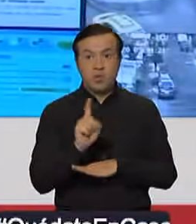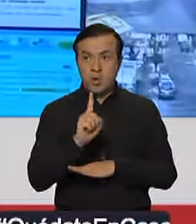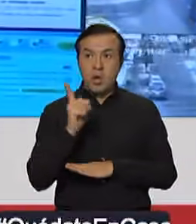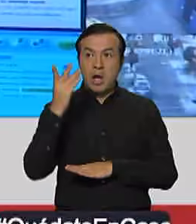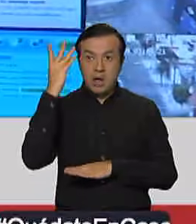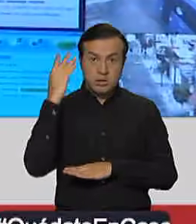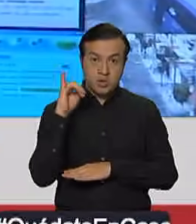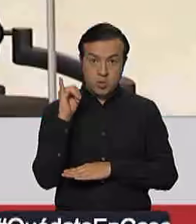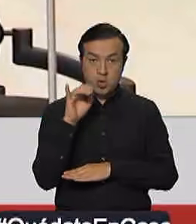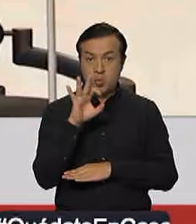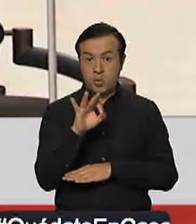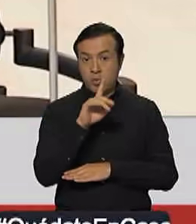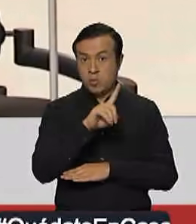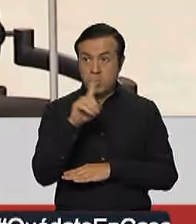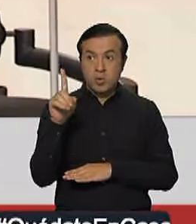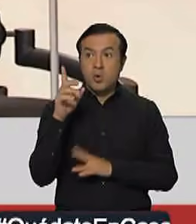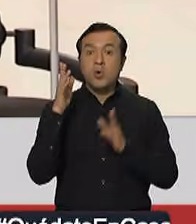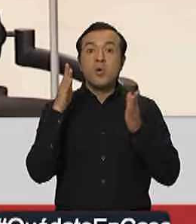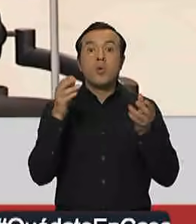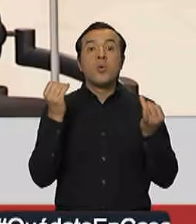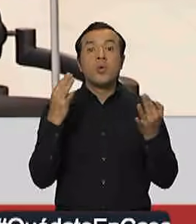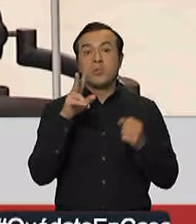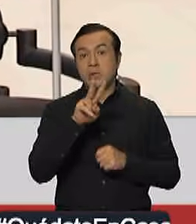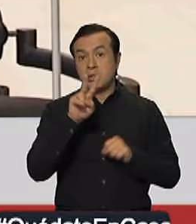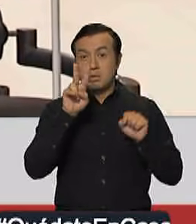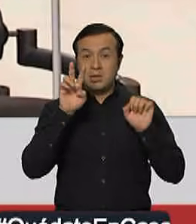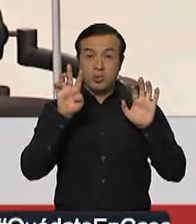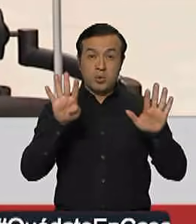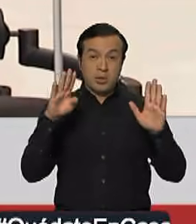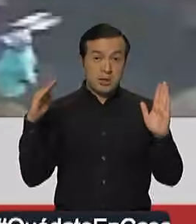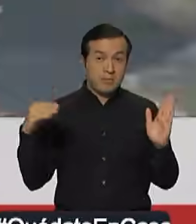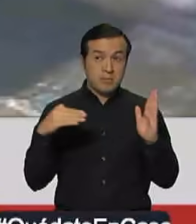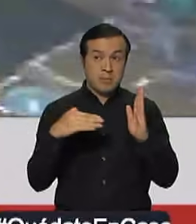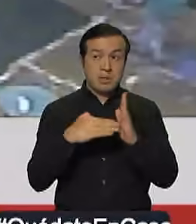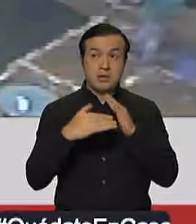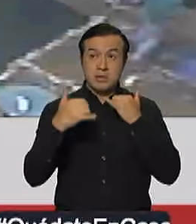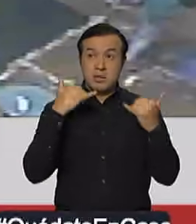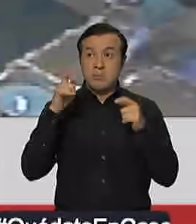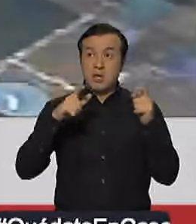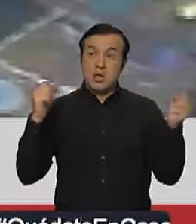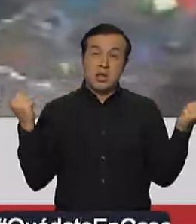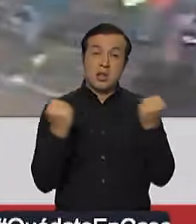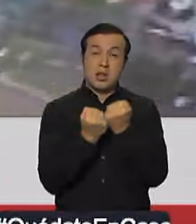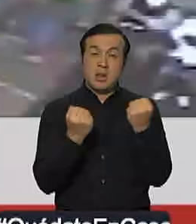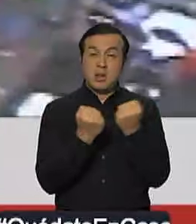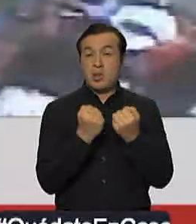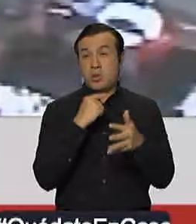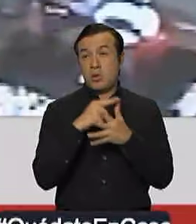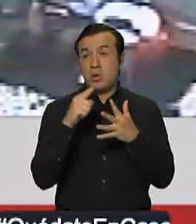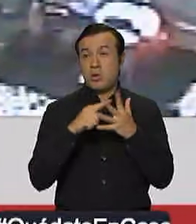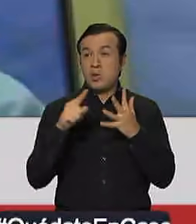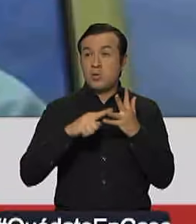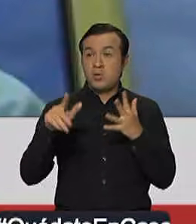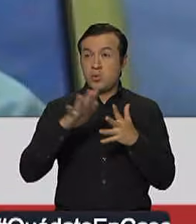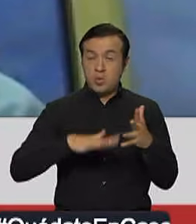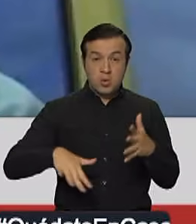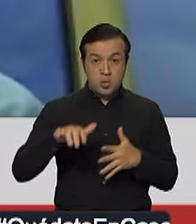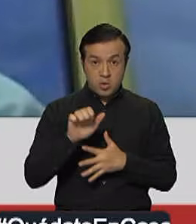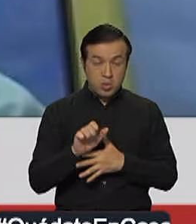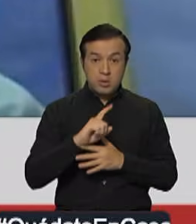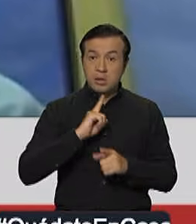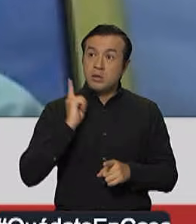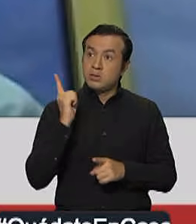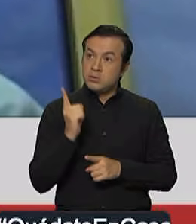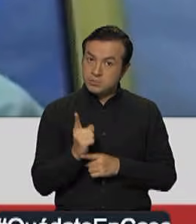el EQ911 recibió más de 29.000 llamadas y alertas de aglomeración de personas en diferentes puntos del país. Y que